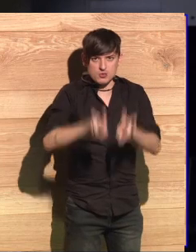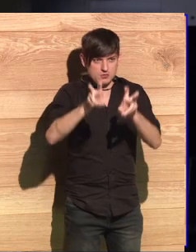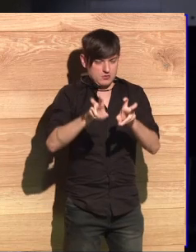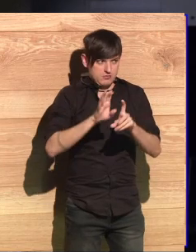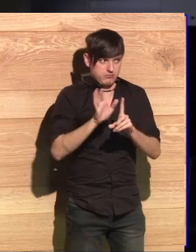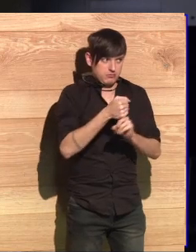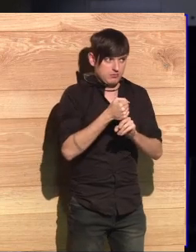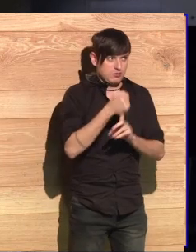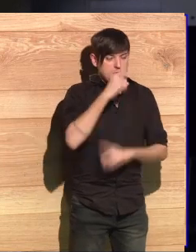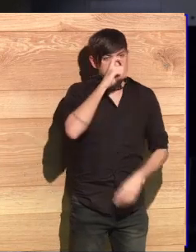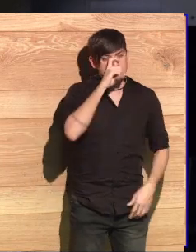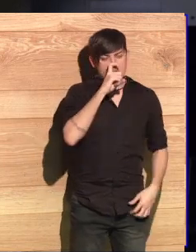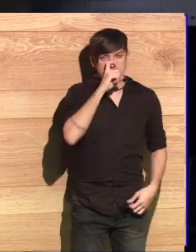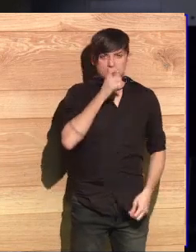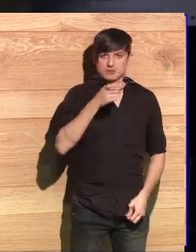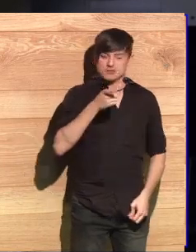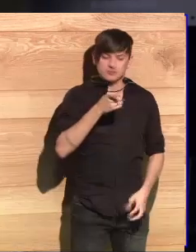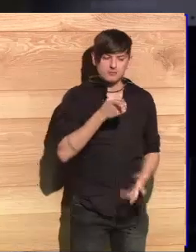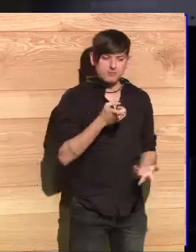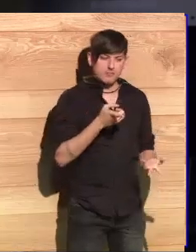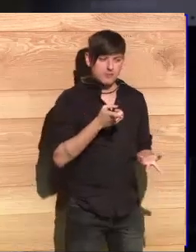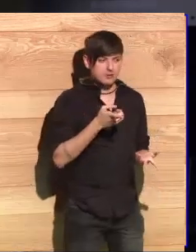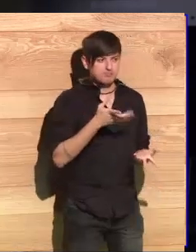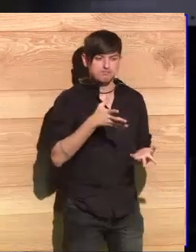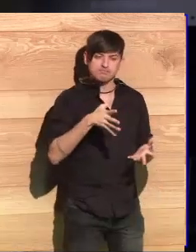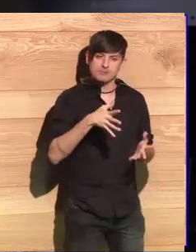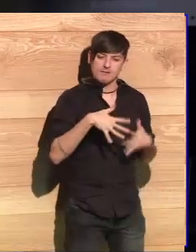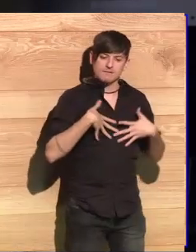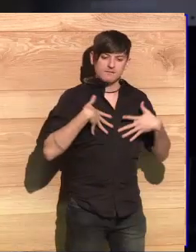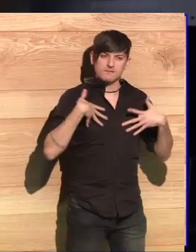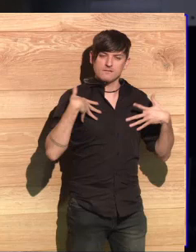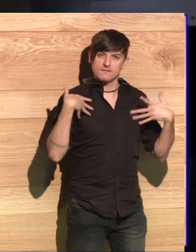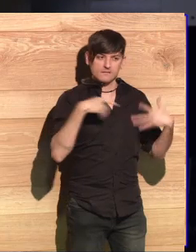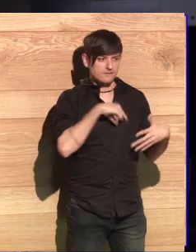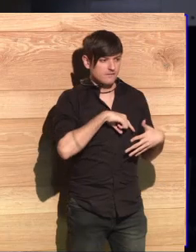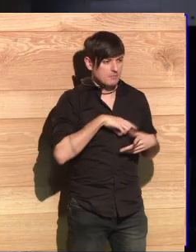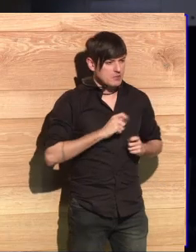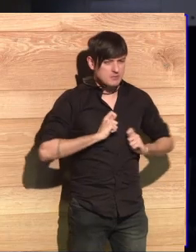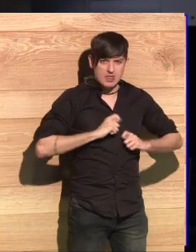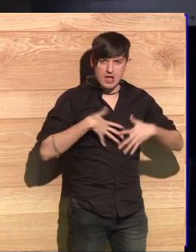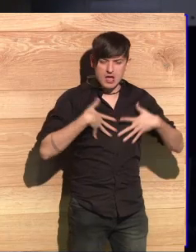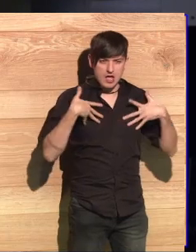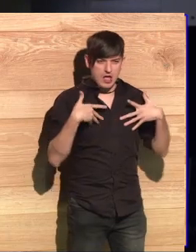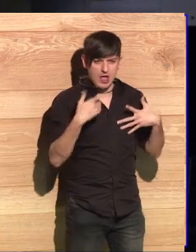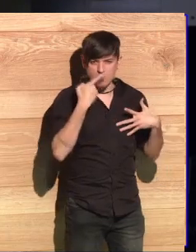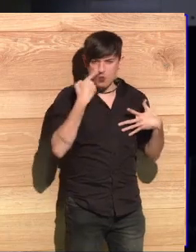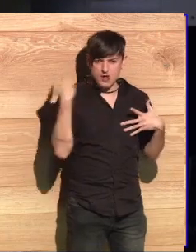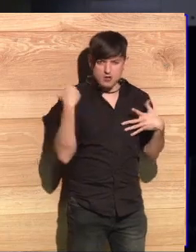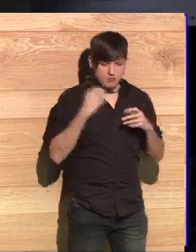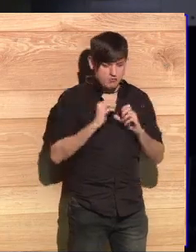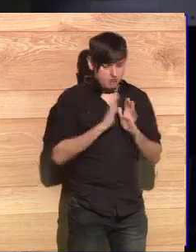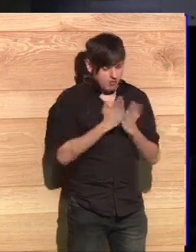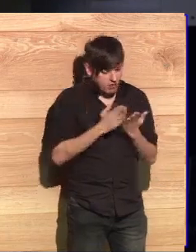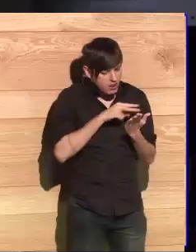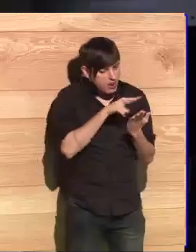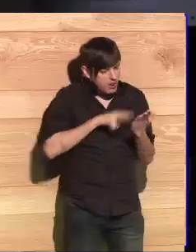Unas memorias que nos cautivaron mucho en la editorial hace ya un año cuando las leímos. Y siempre